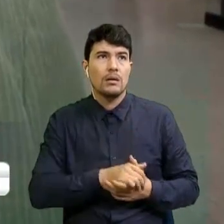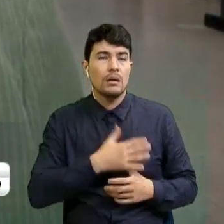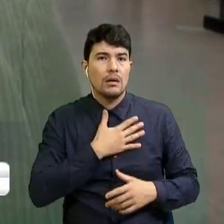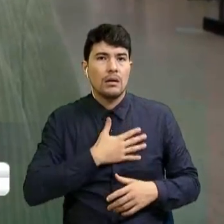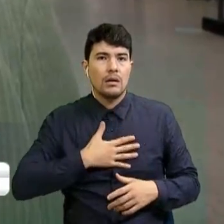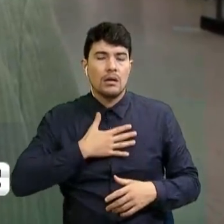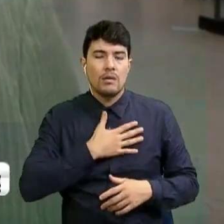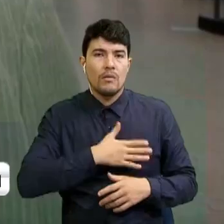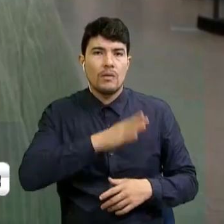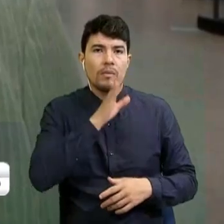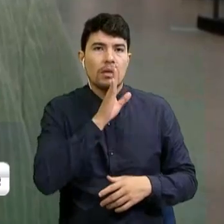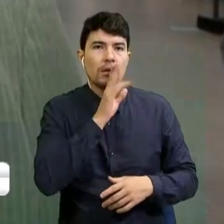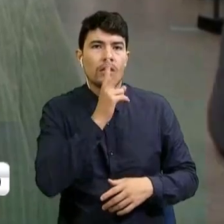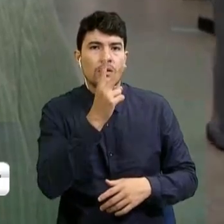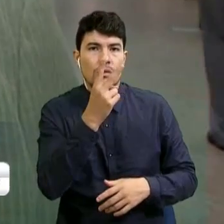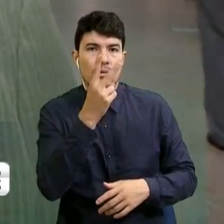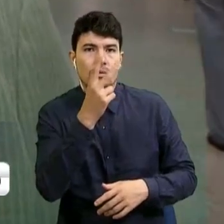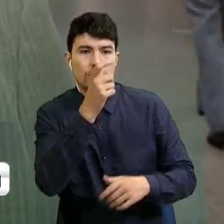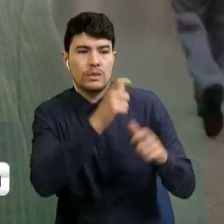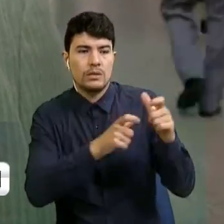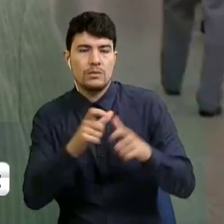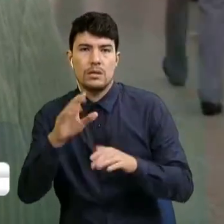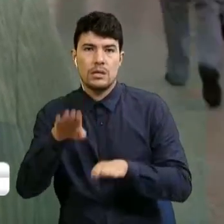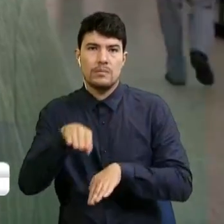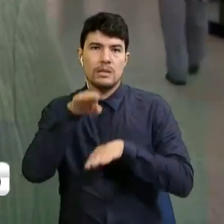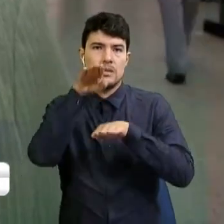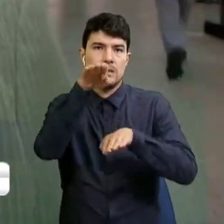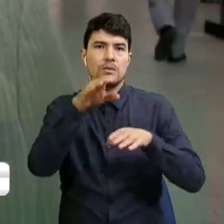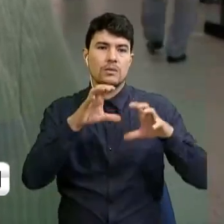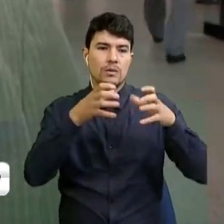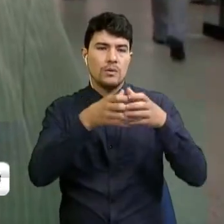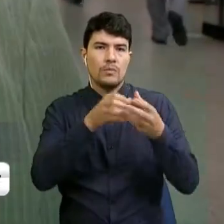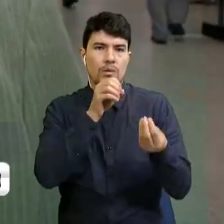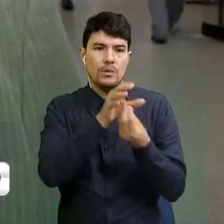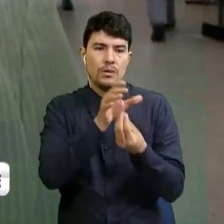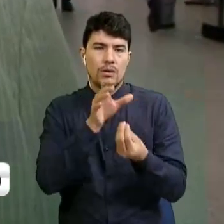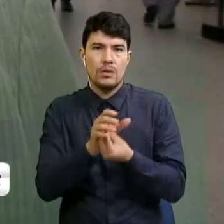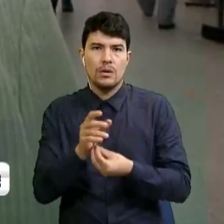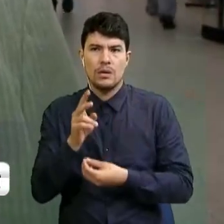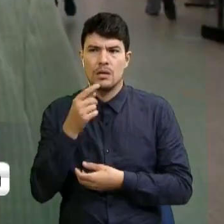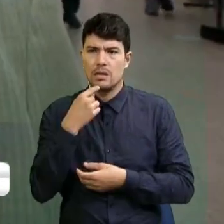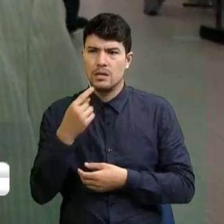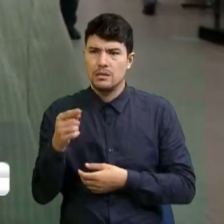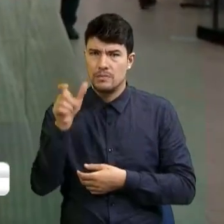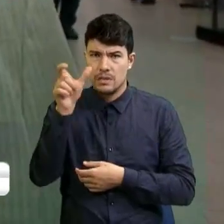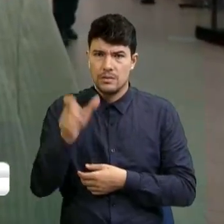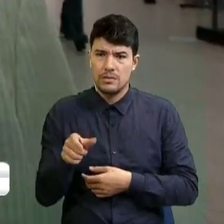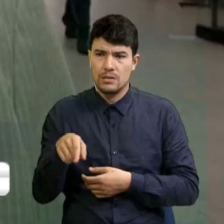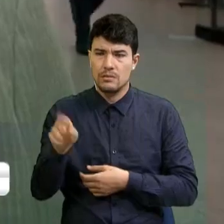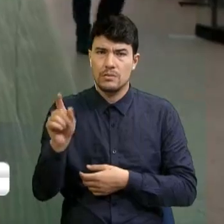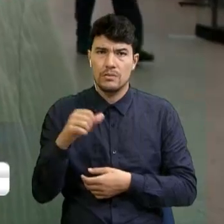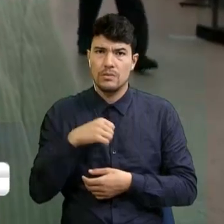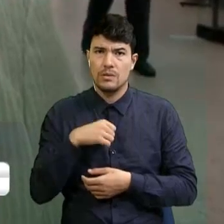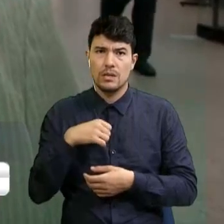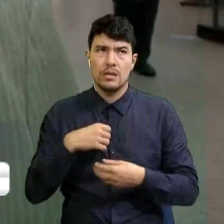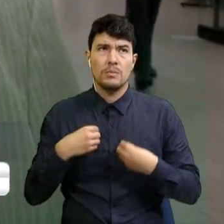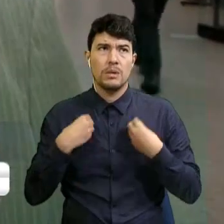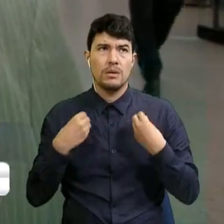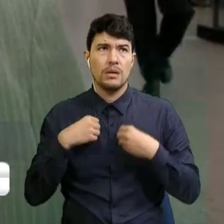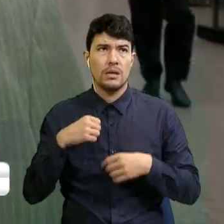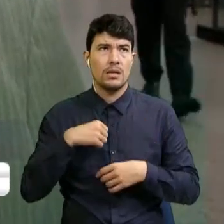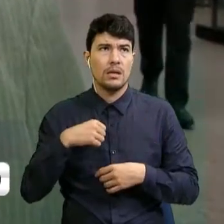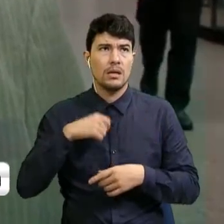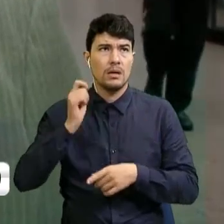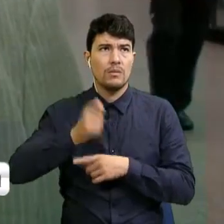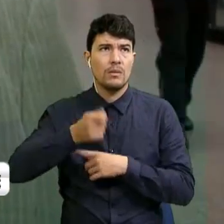dos personas que tienen representación de las víctimas lo que es extraño que es personas que no tienen ni siquiera para vivir y tienen de abogado al